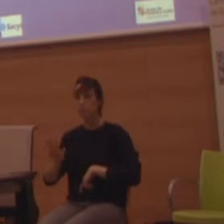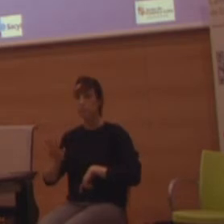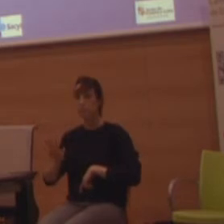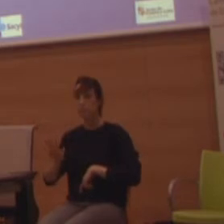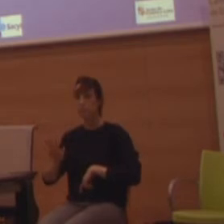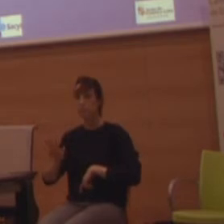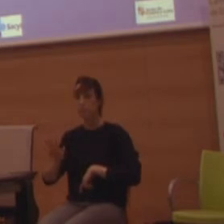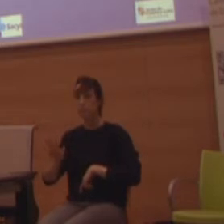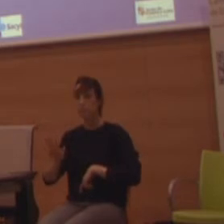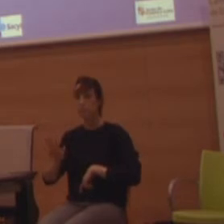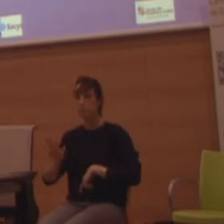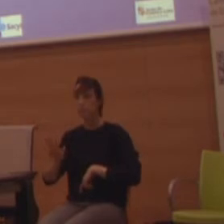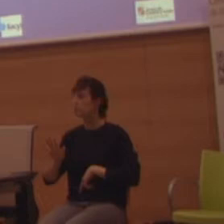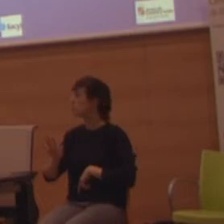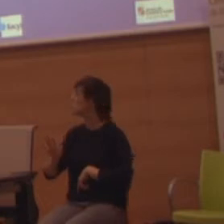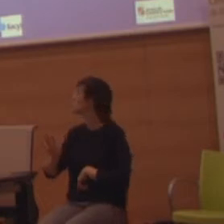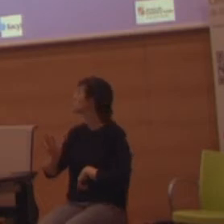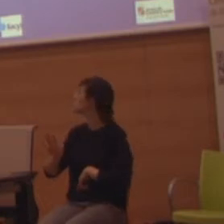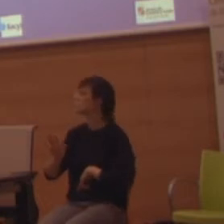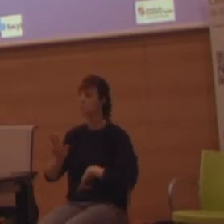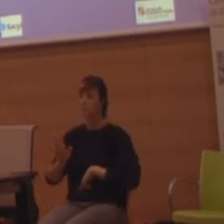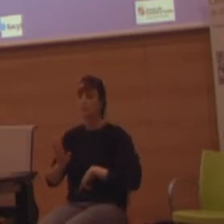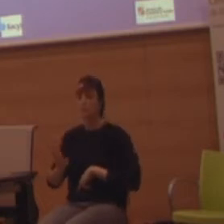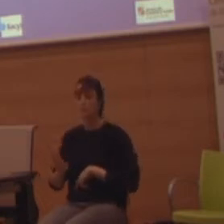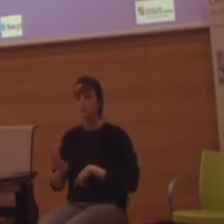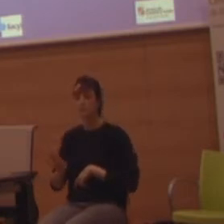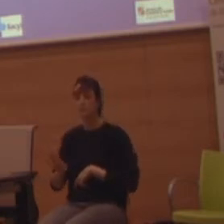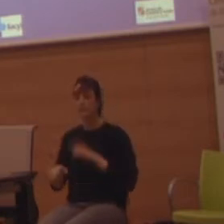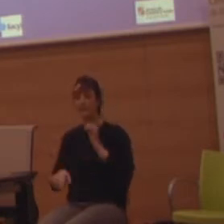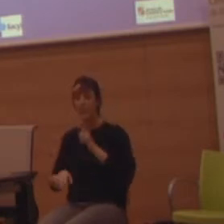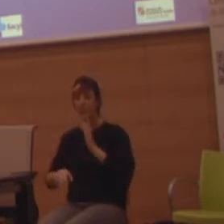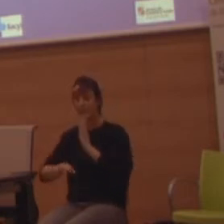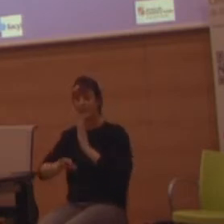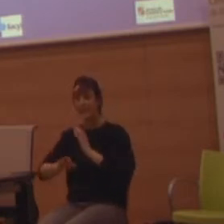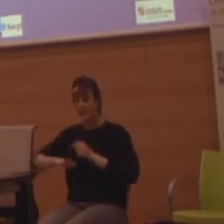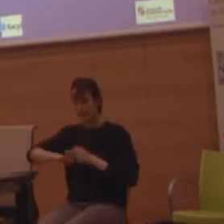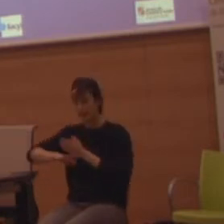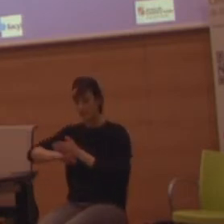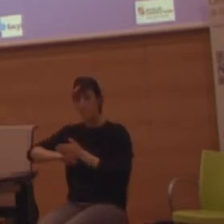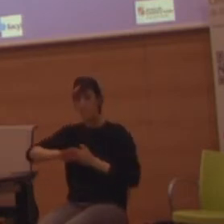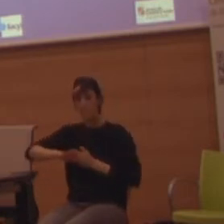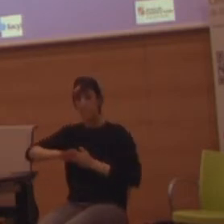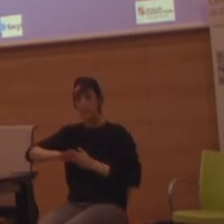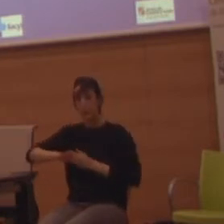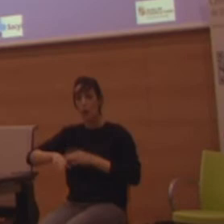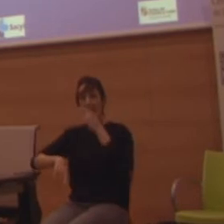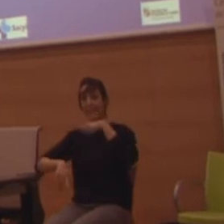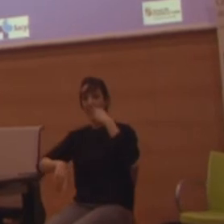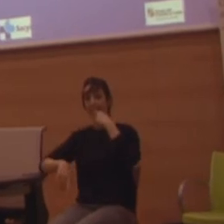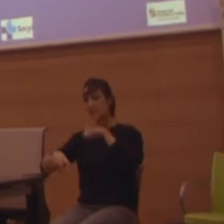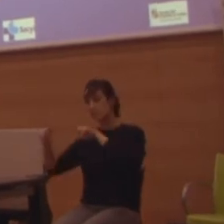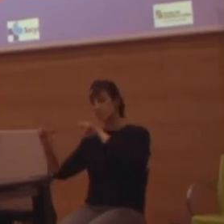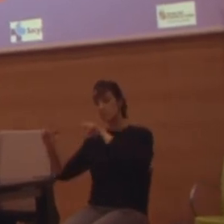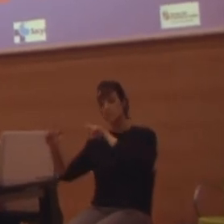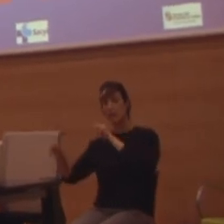Solamente un dedo, serán amputaciones de medio pie, como se ve en la diapositiva de la derecha, serán